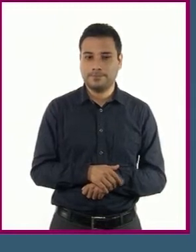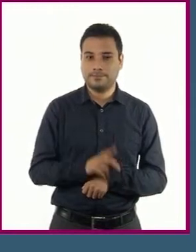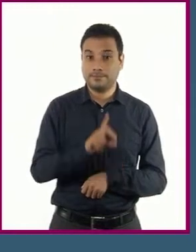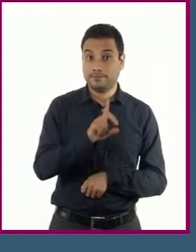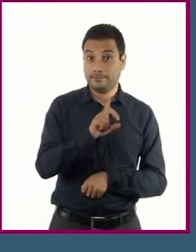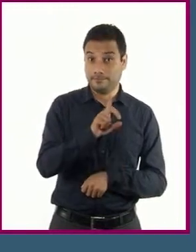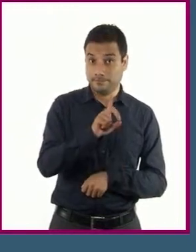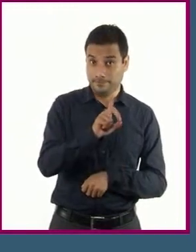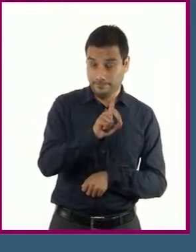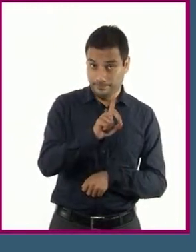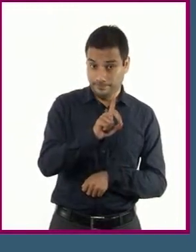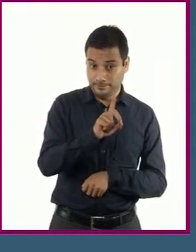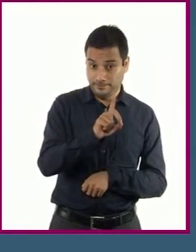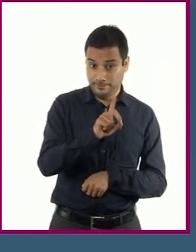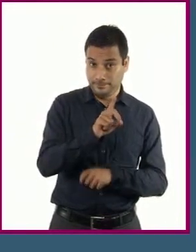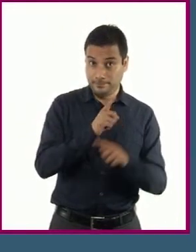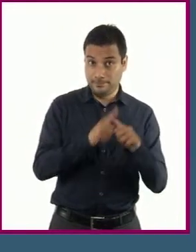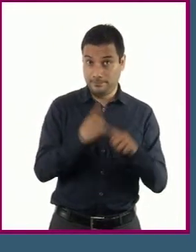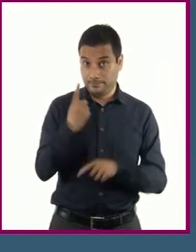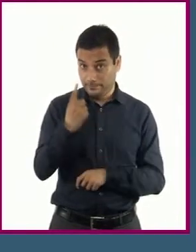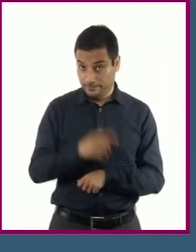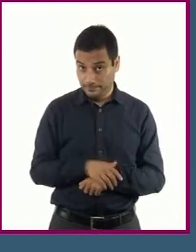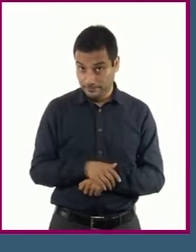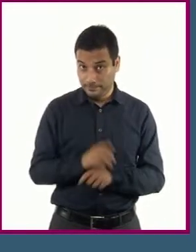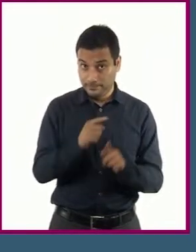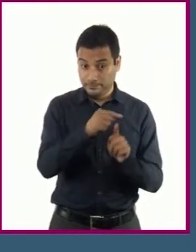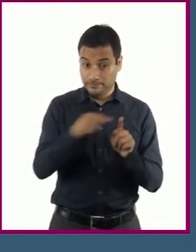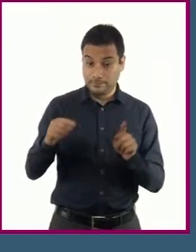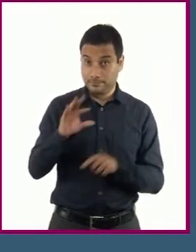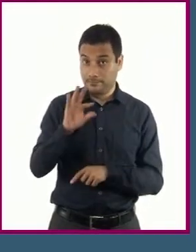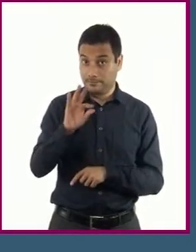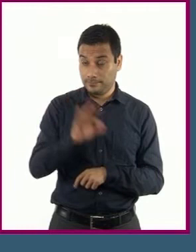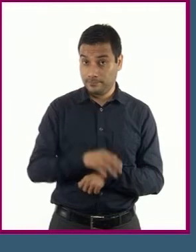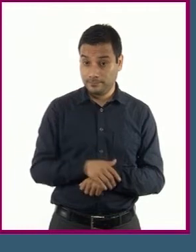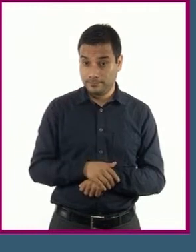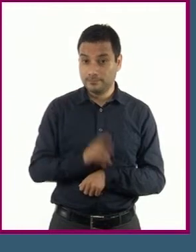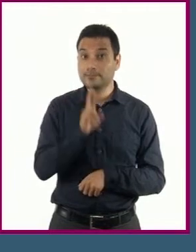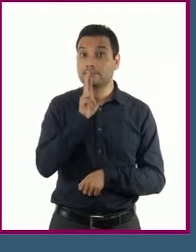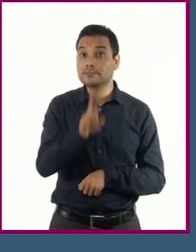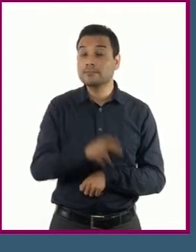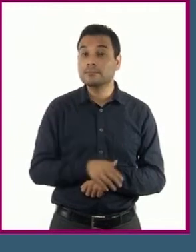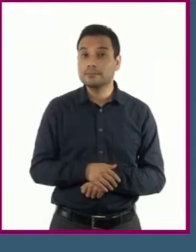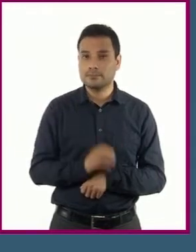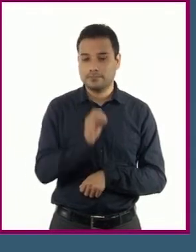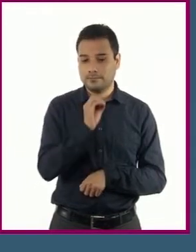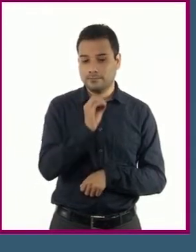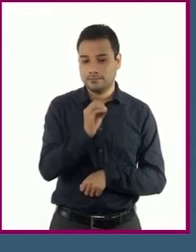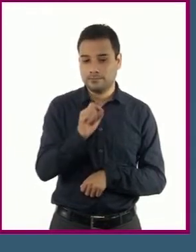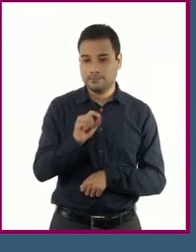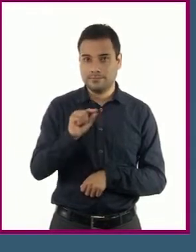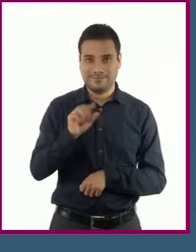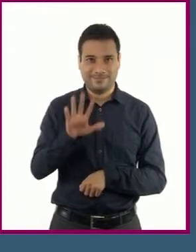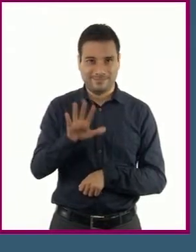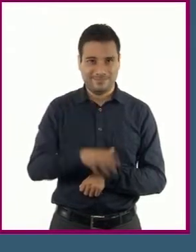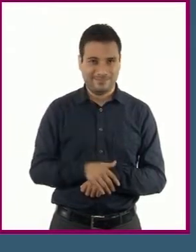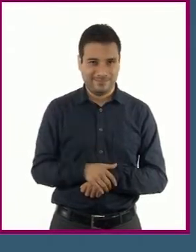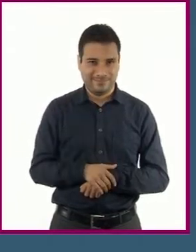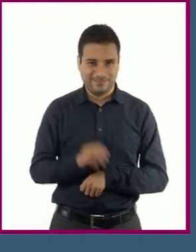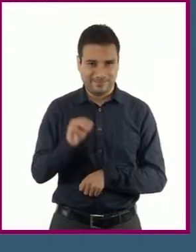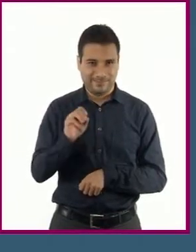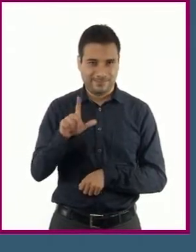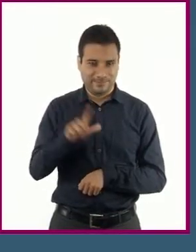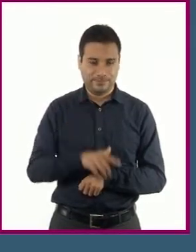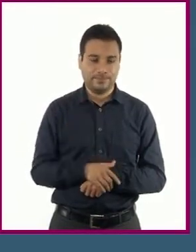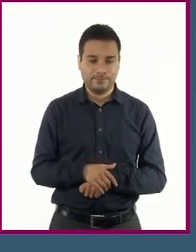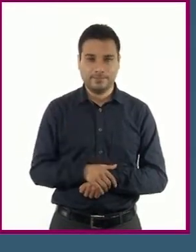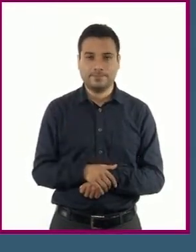gramos de calcio por 1 mol entre 40 gramos de calcio es igual a 0.75 mol de